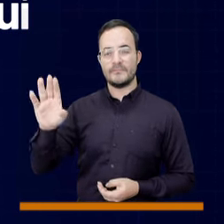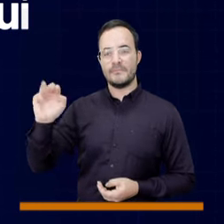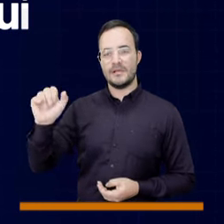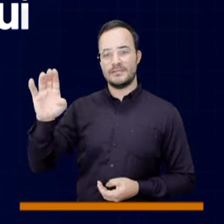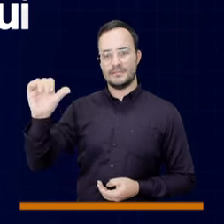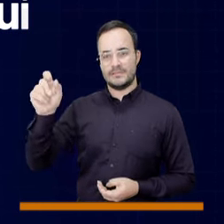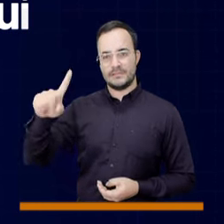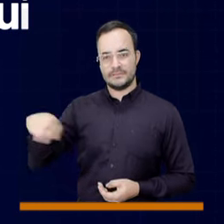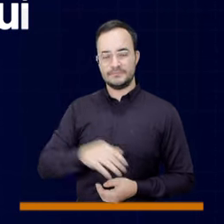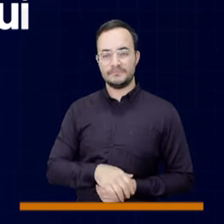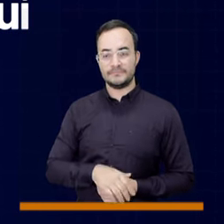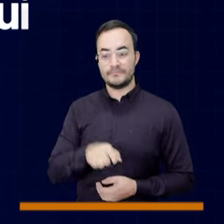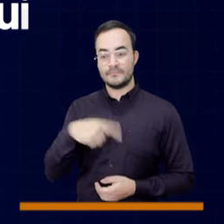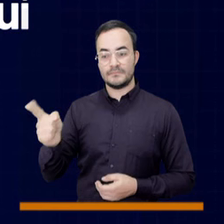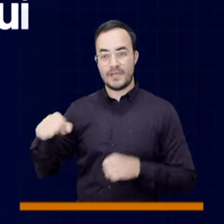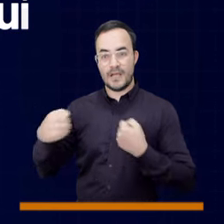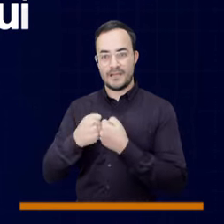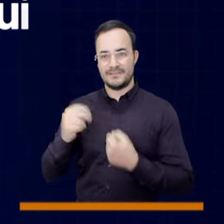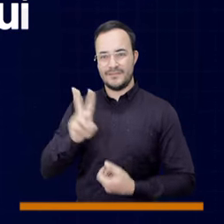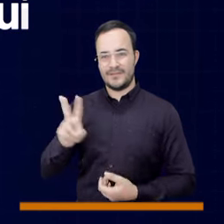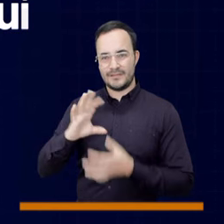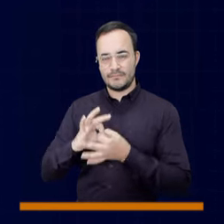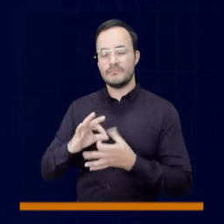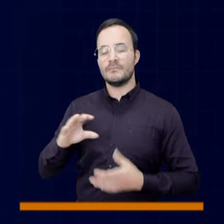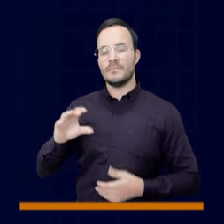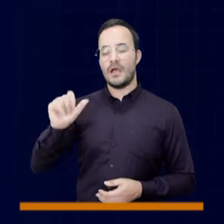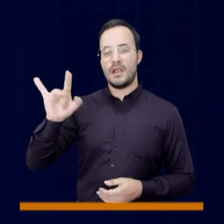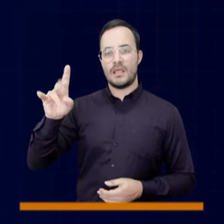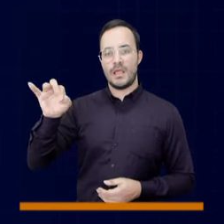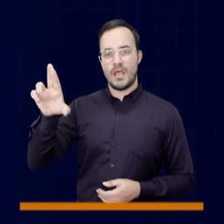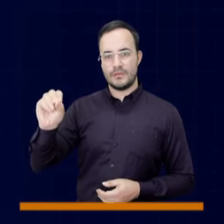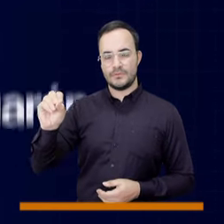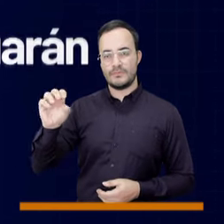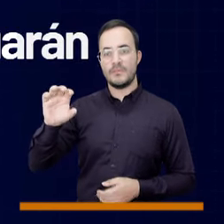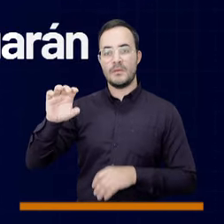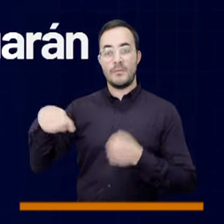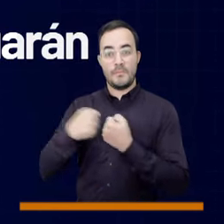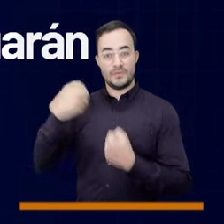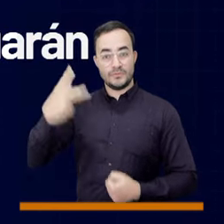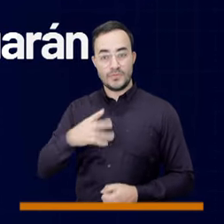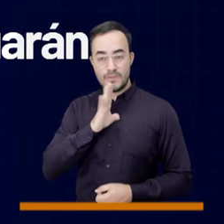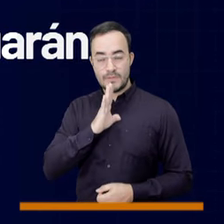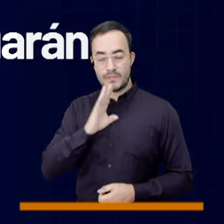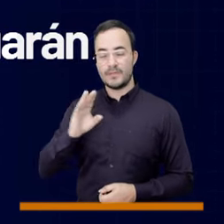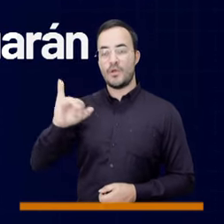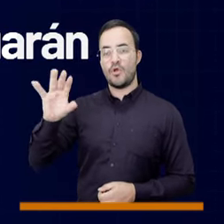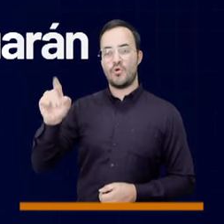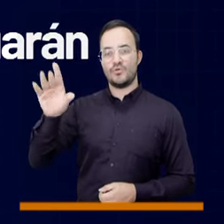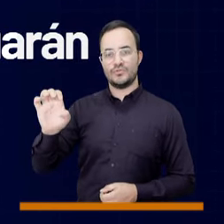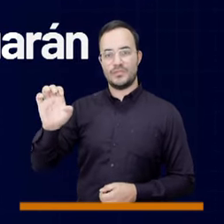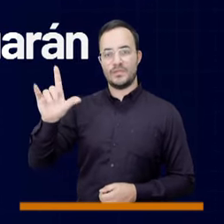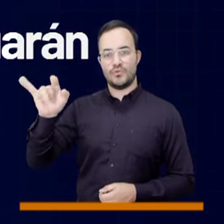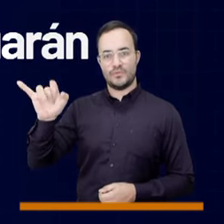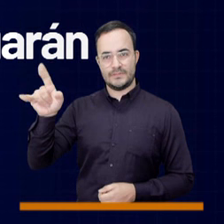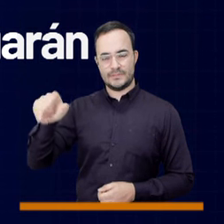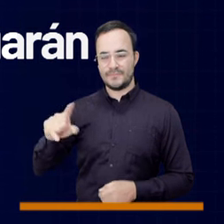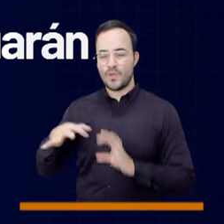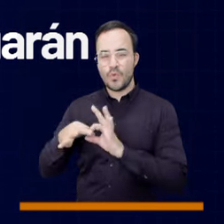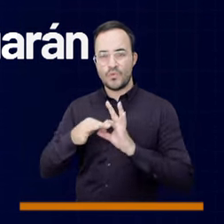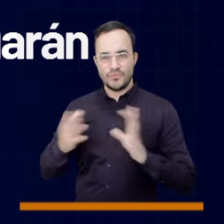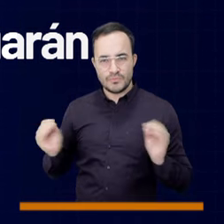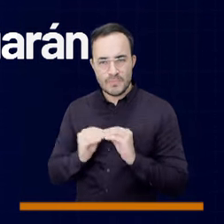Farley Yair Macías Betancourt. Por la Alianza Verde, Alejandro Arias. Pacto Histórico, José Luis